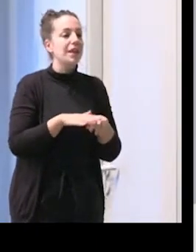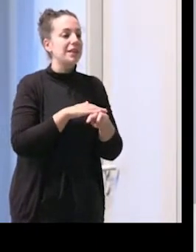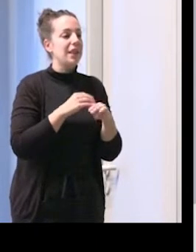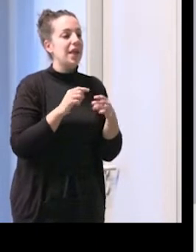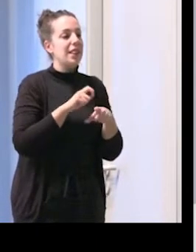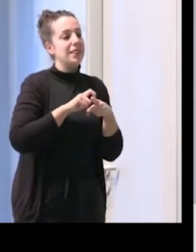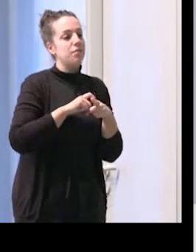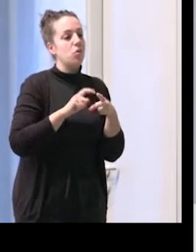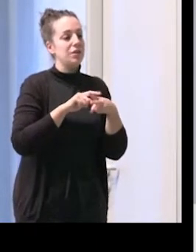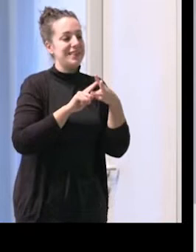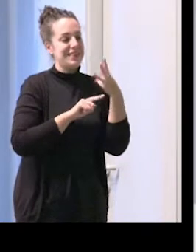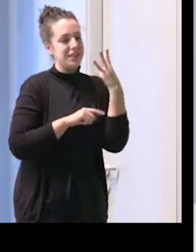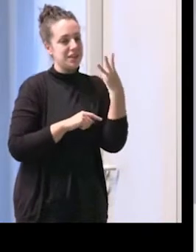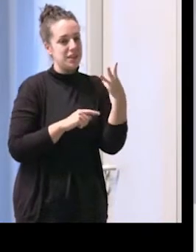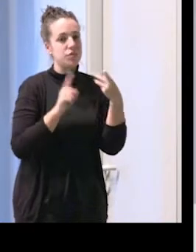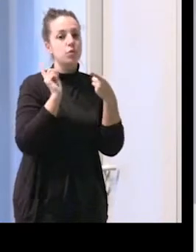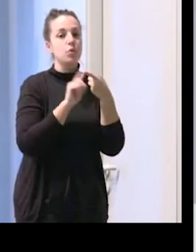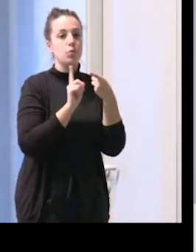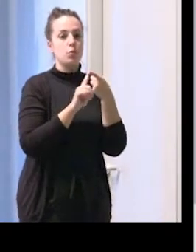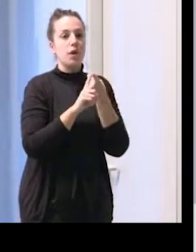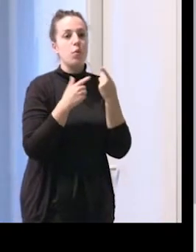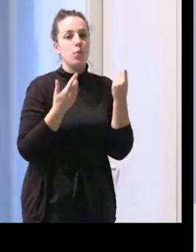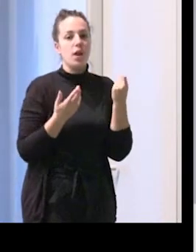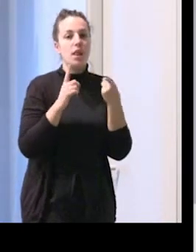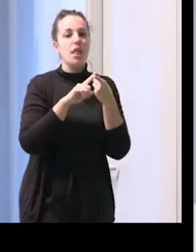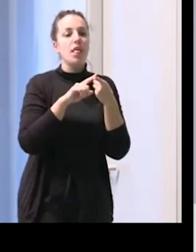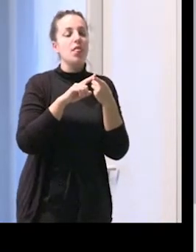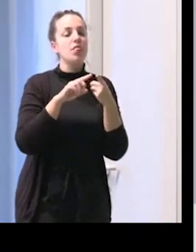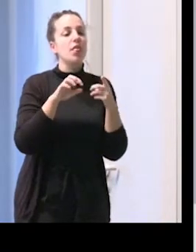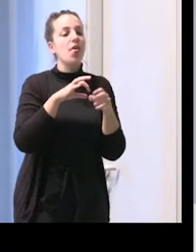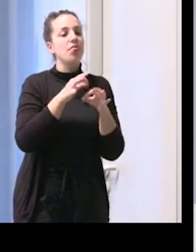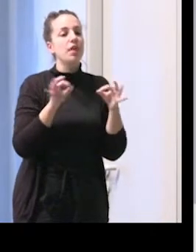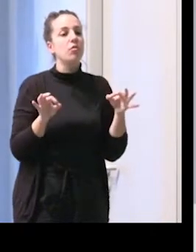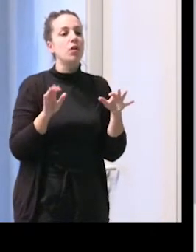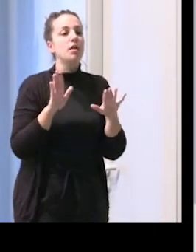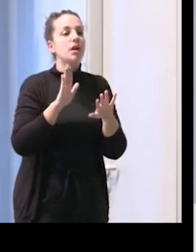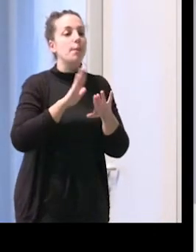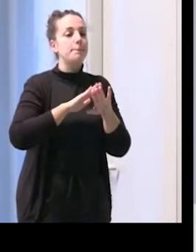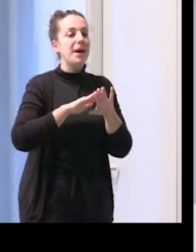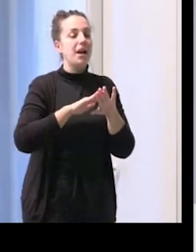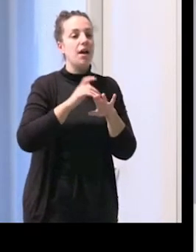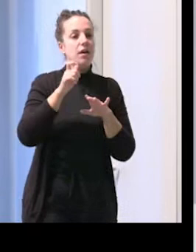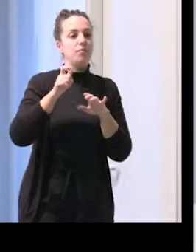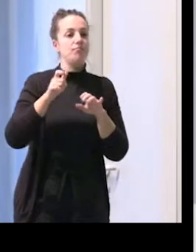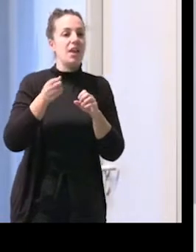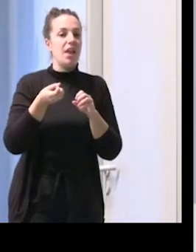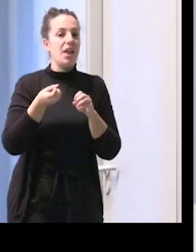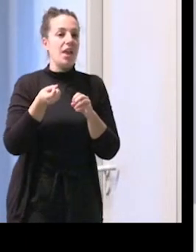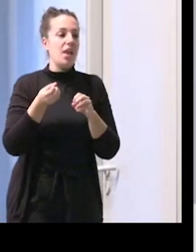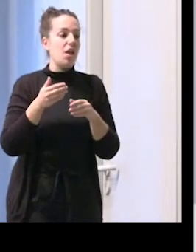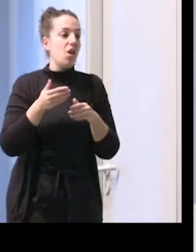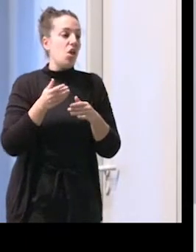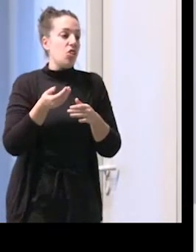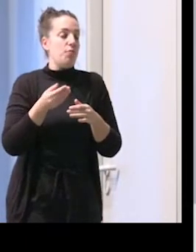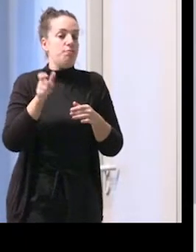tipos de estrategias. Una, que es células que van a ser trasplantadas de un donante distinto y generalmente han tenido que